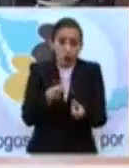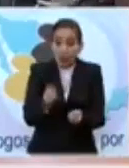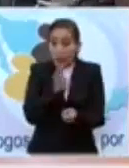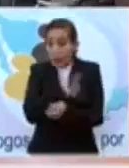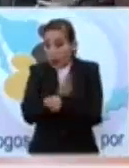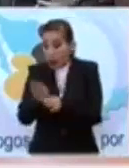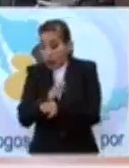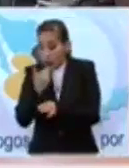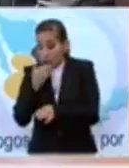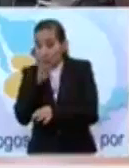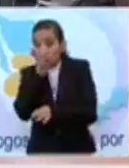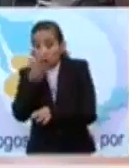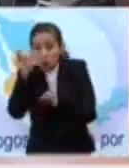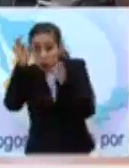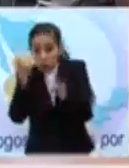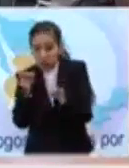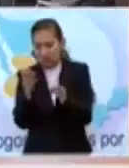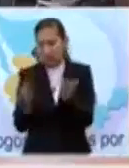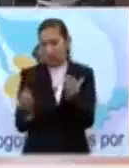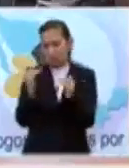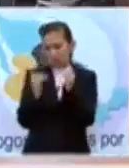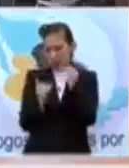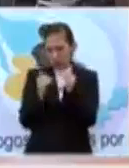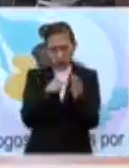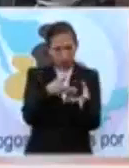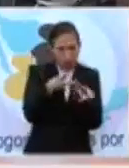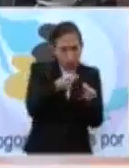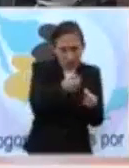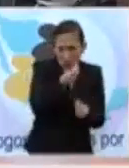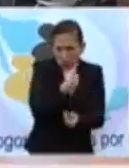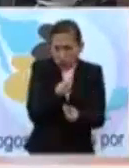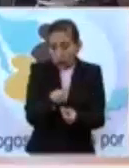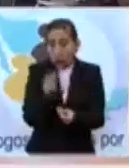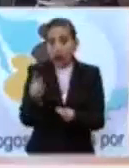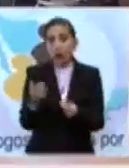los deseables, se ha intentado evolucionar hacia un